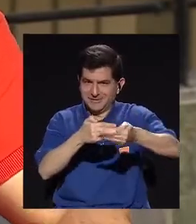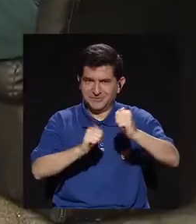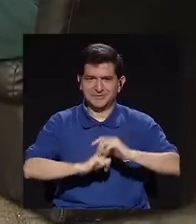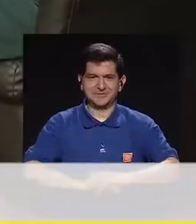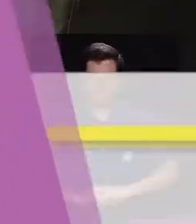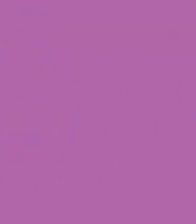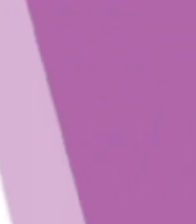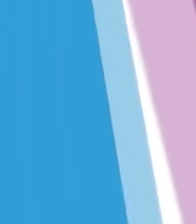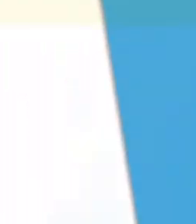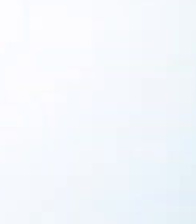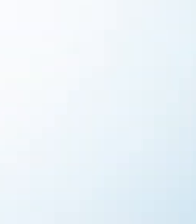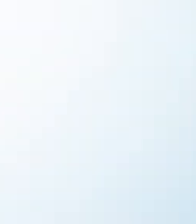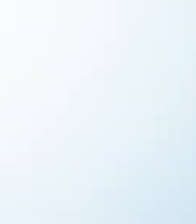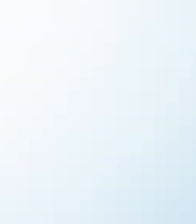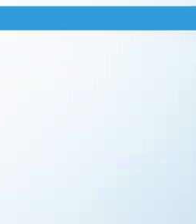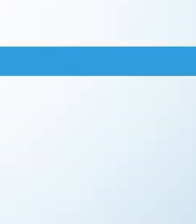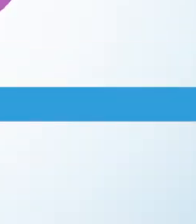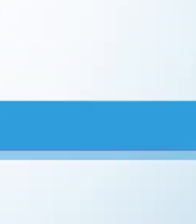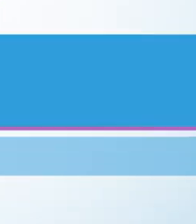regresamos.